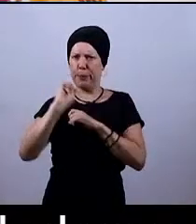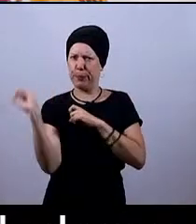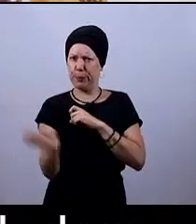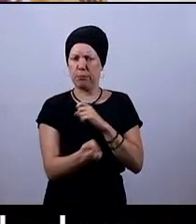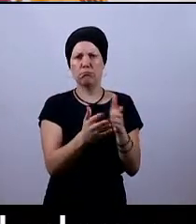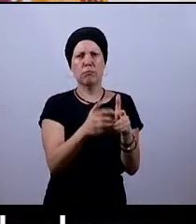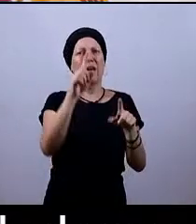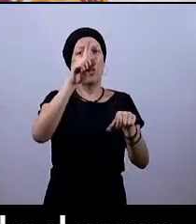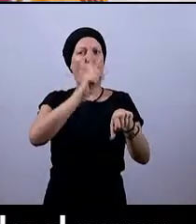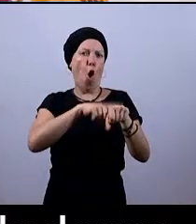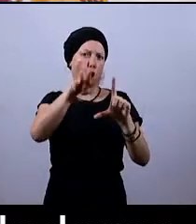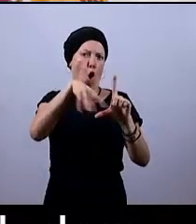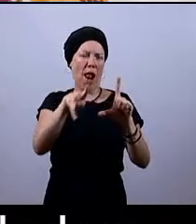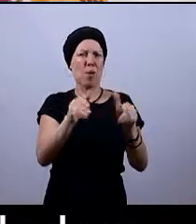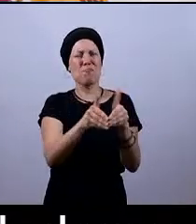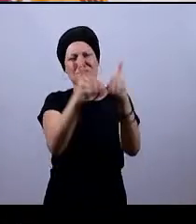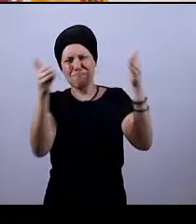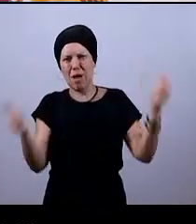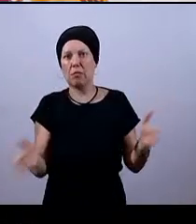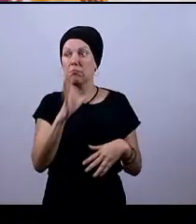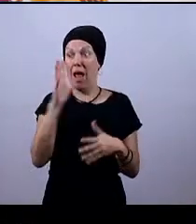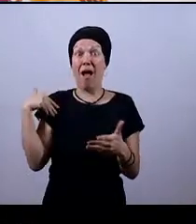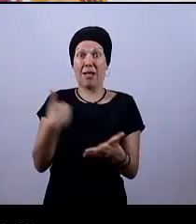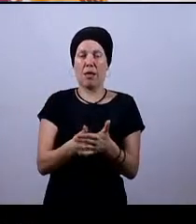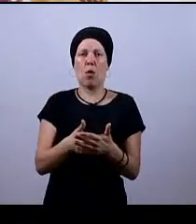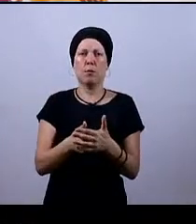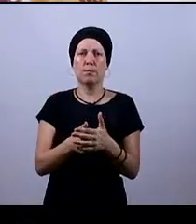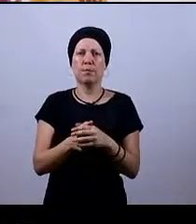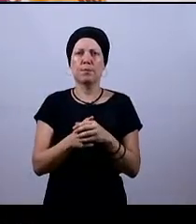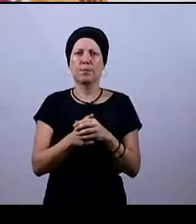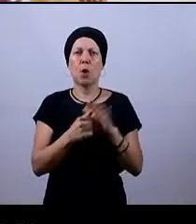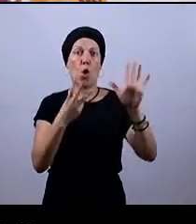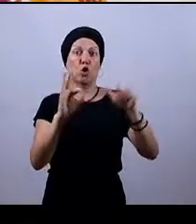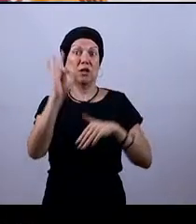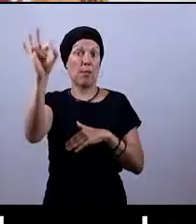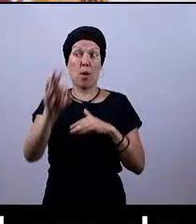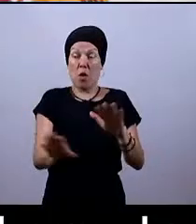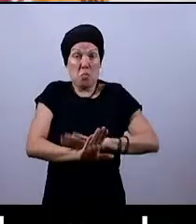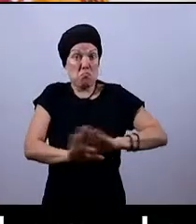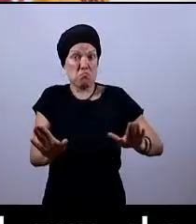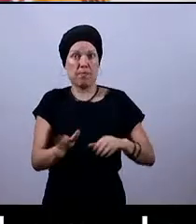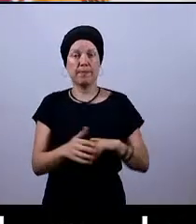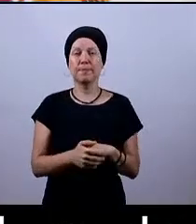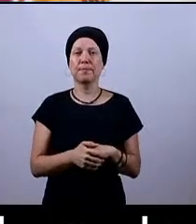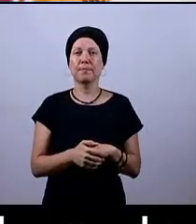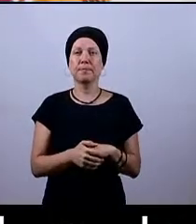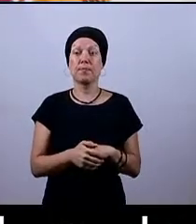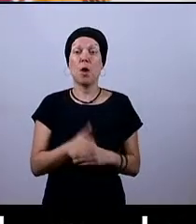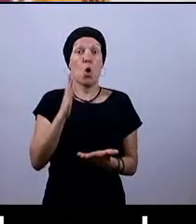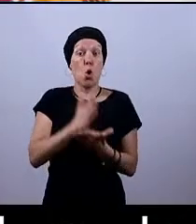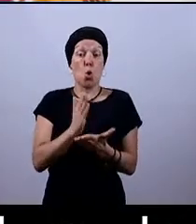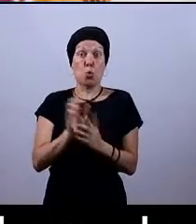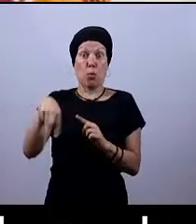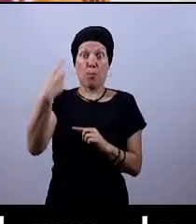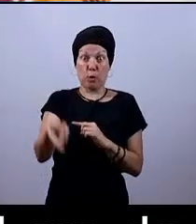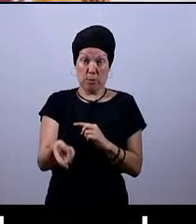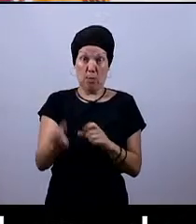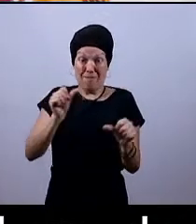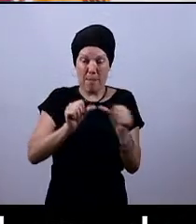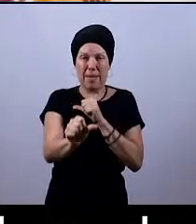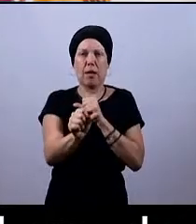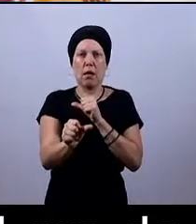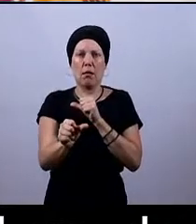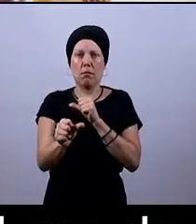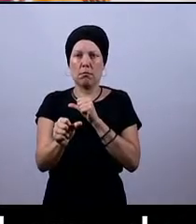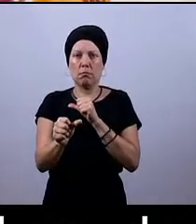Como saben, hasta el momento su jornada laboral era de un 80%, a partir del siguiente curso escolar va a